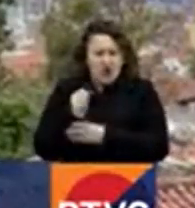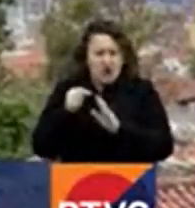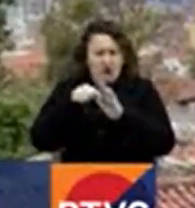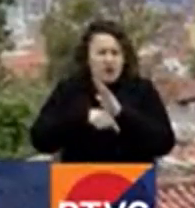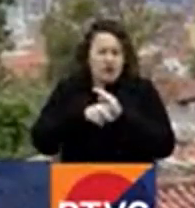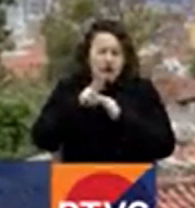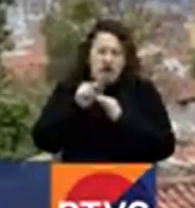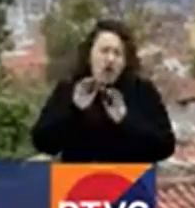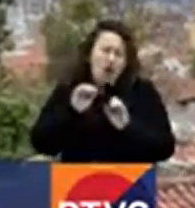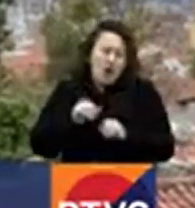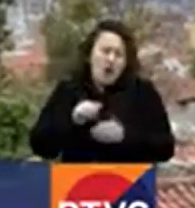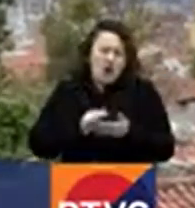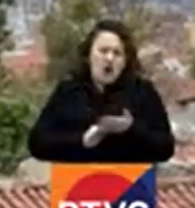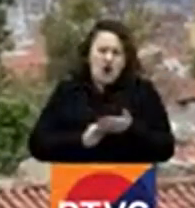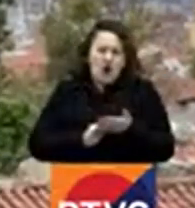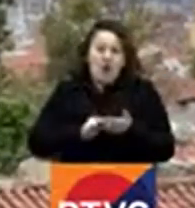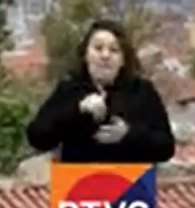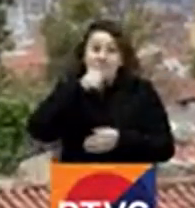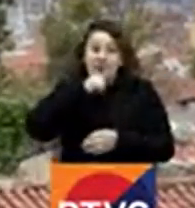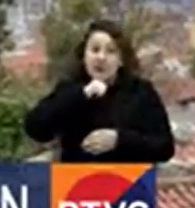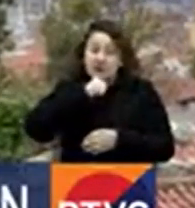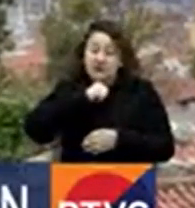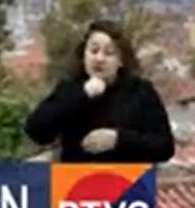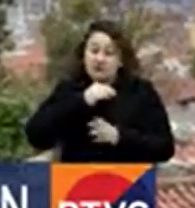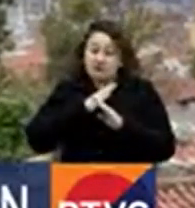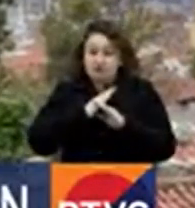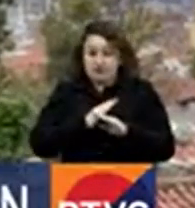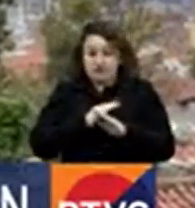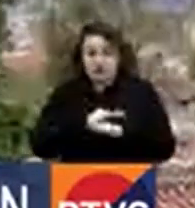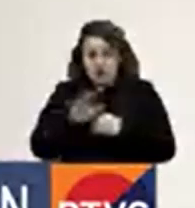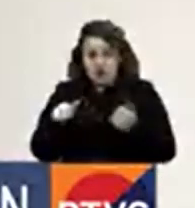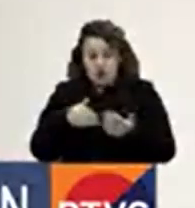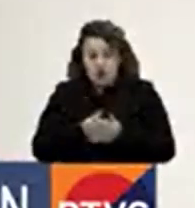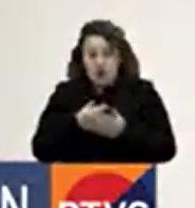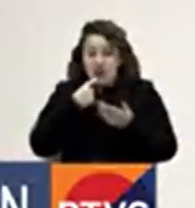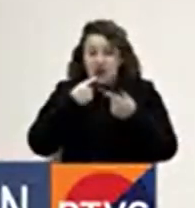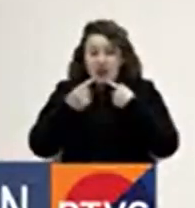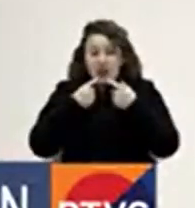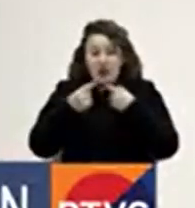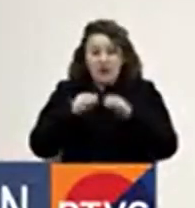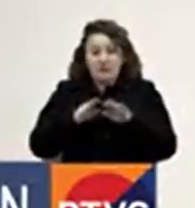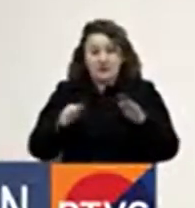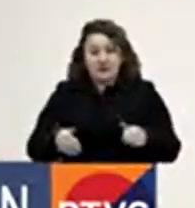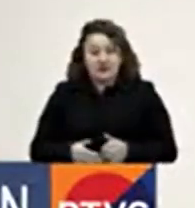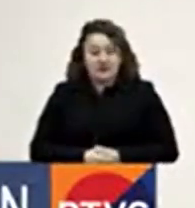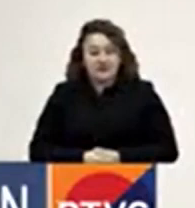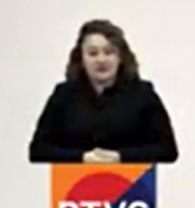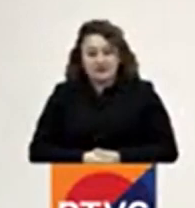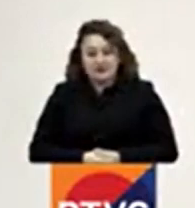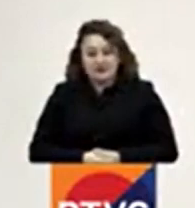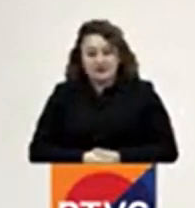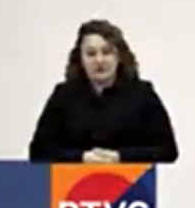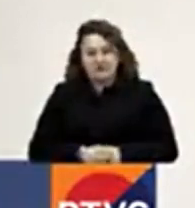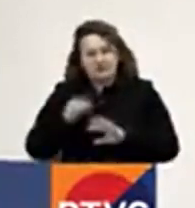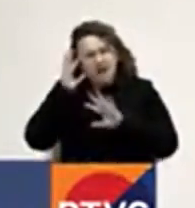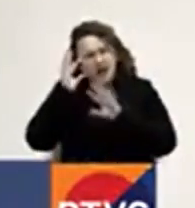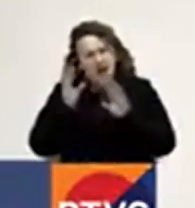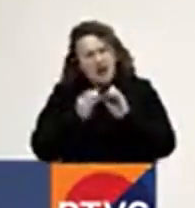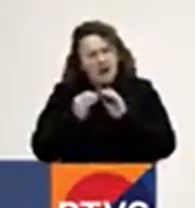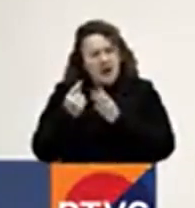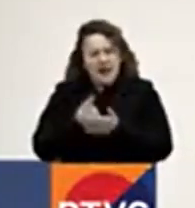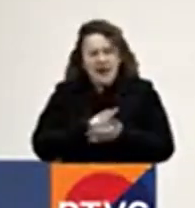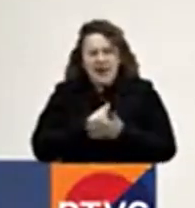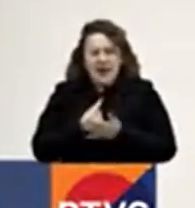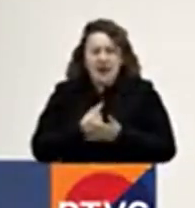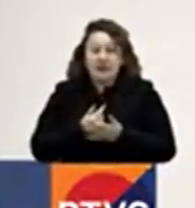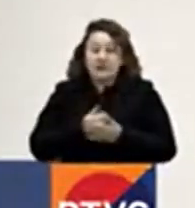tener paciencia y precaución y que todo se converse en la mesa. Esta es una negociación que tiene que llevarse de manera muy prudente